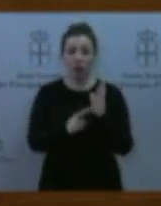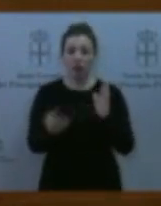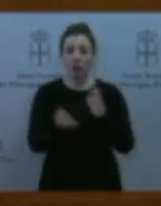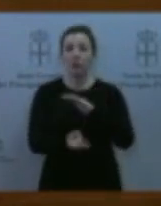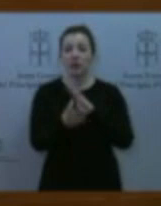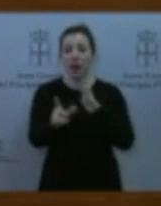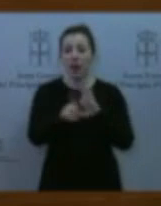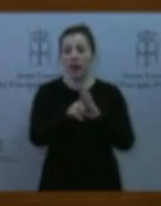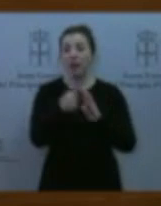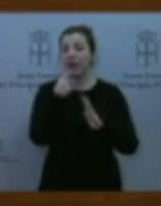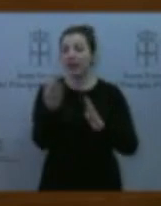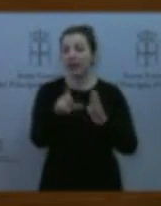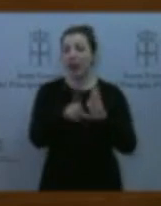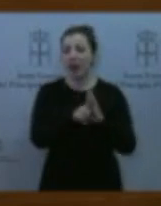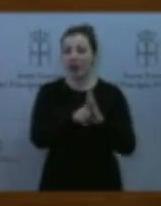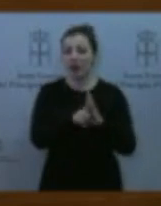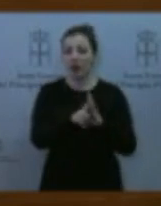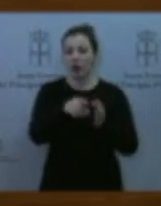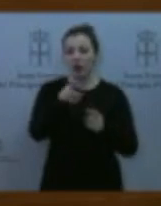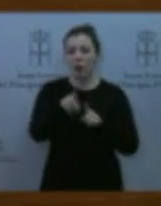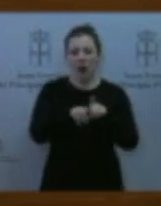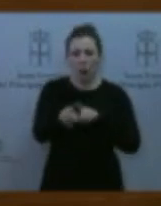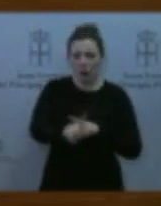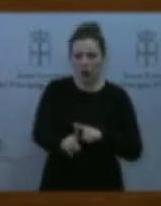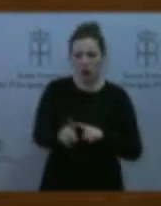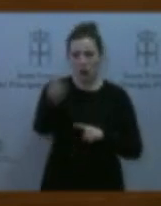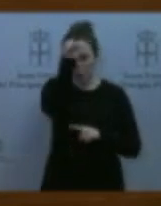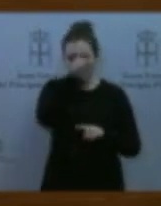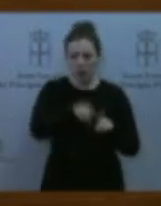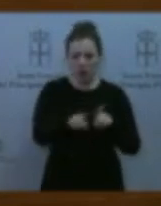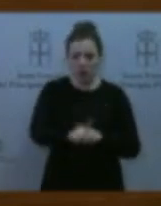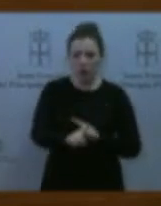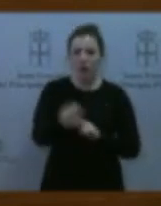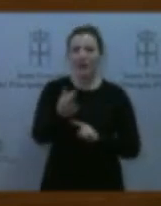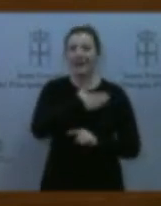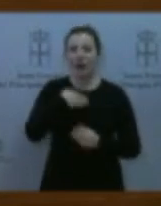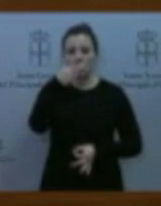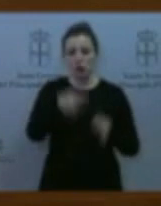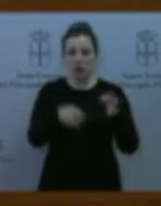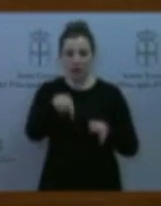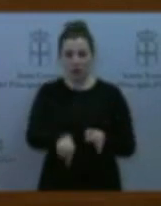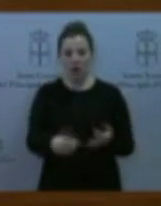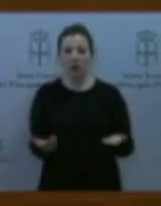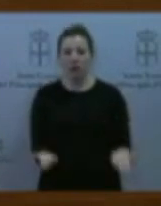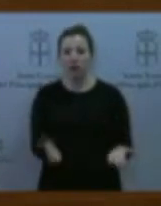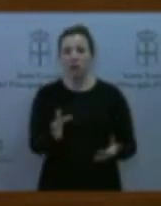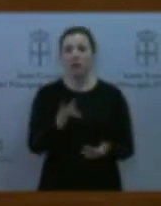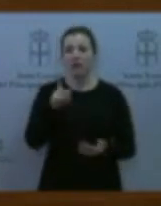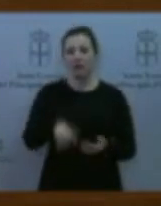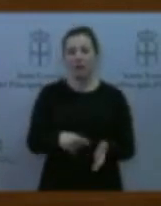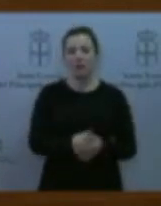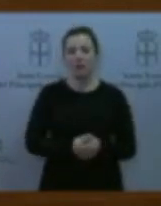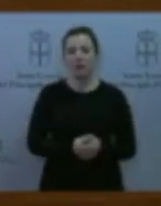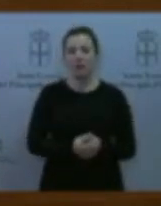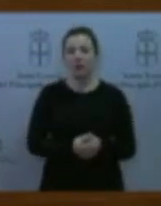ley contribuye a que se haga justicia en esta tierra. Y contribuye también a que se derogue la cultura